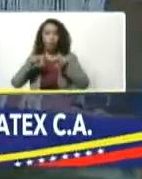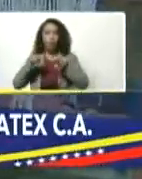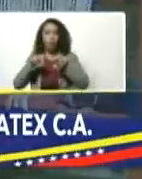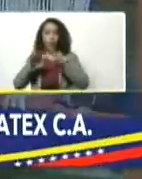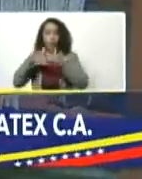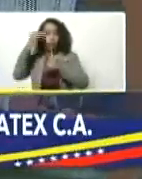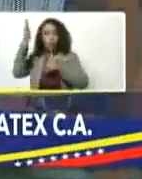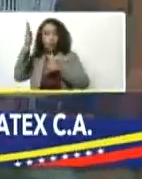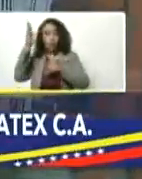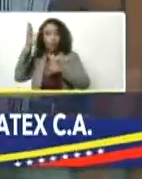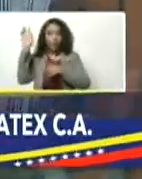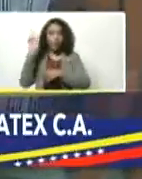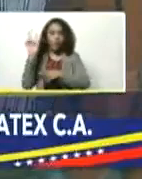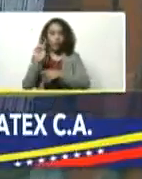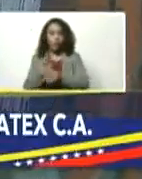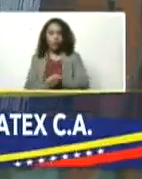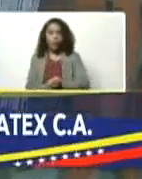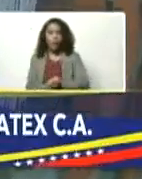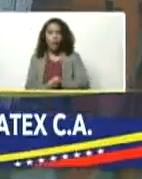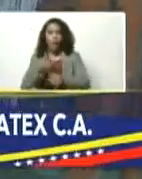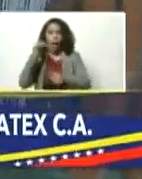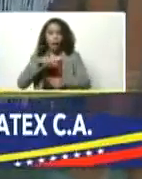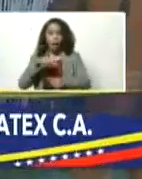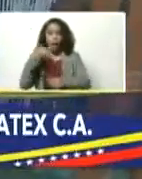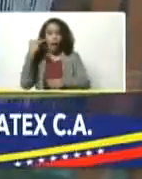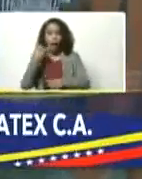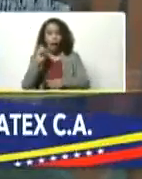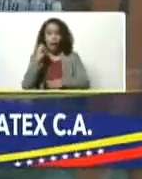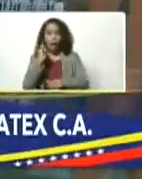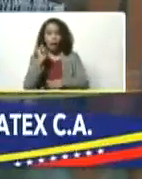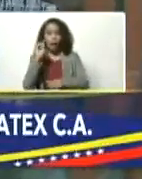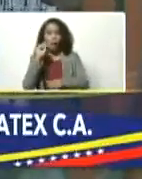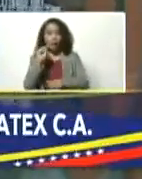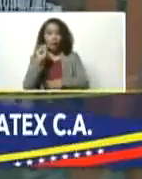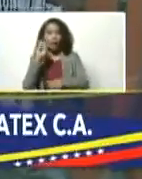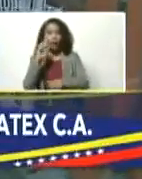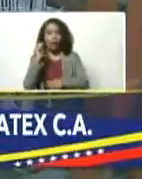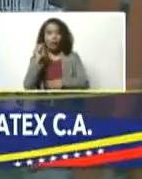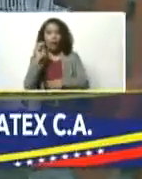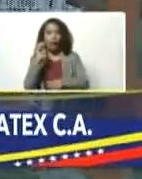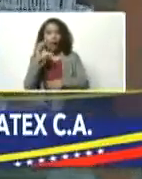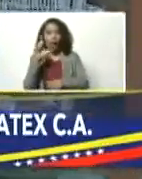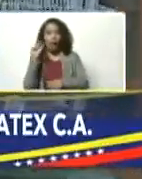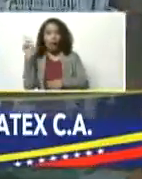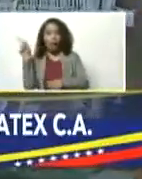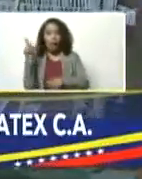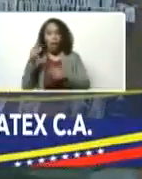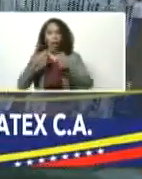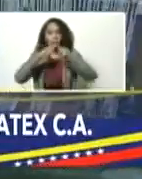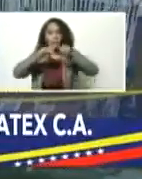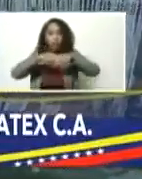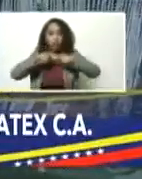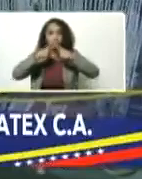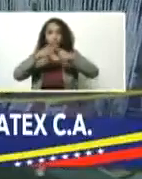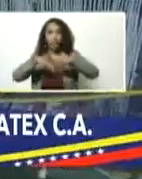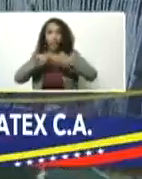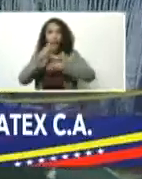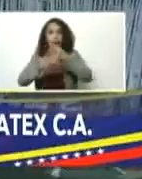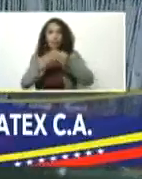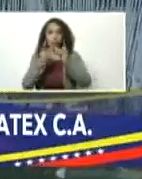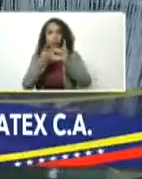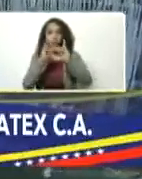país. Bueno, aquí está Israel Castillo, que es uno de nuestros tejedores, está haciendo una